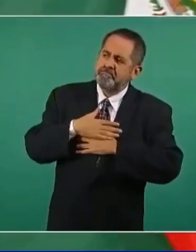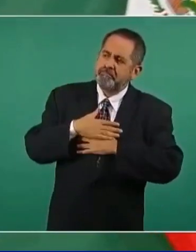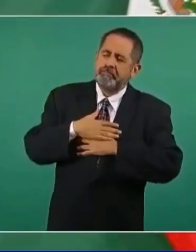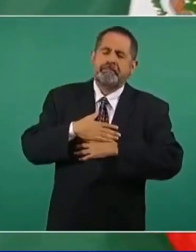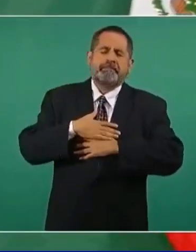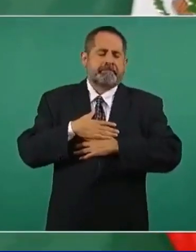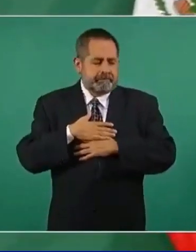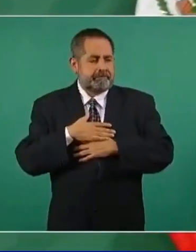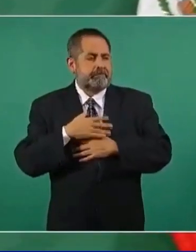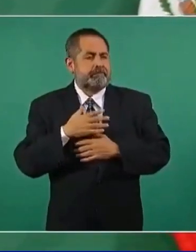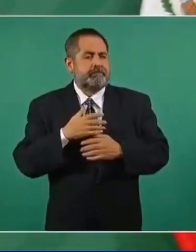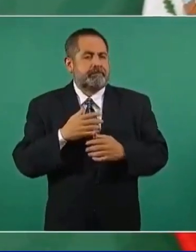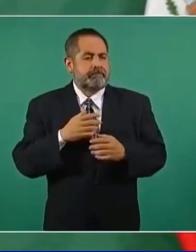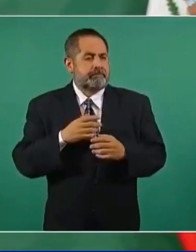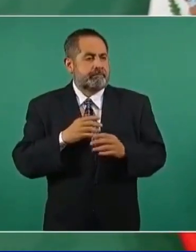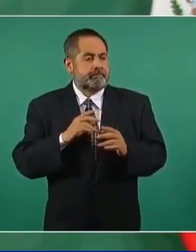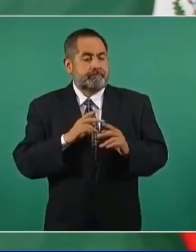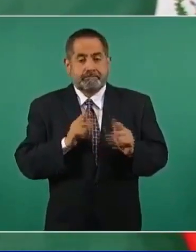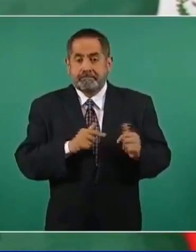consulta.